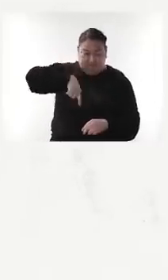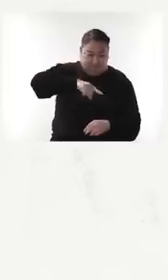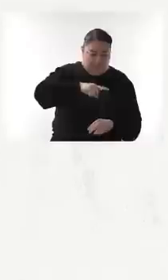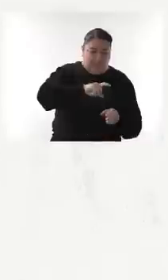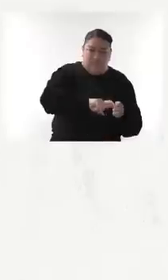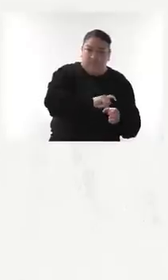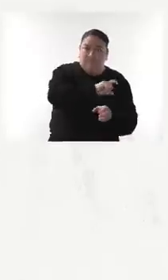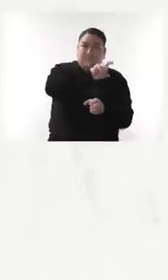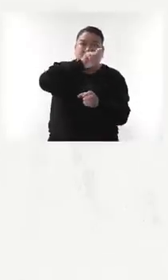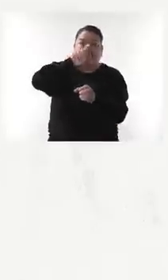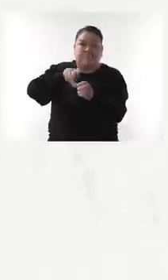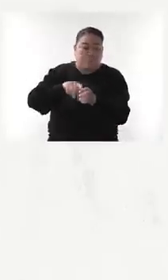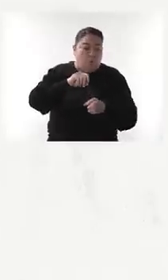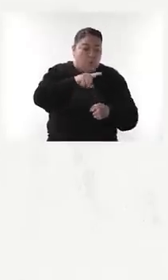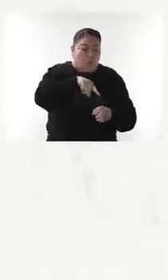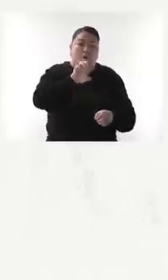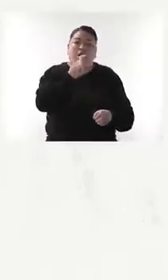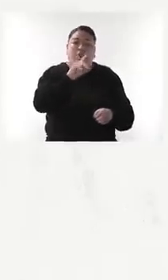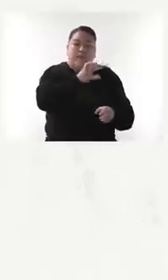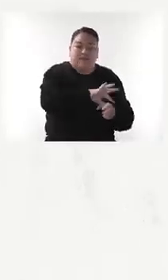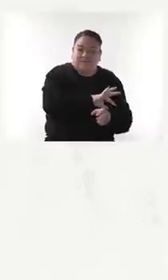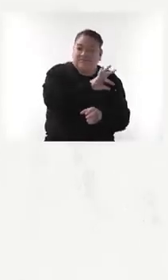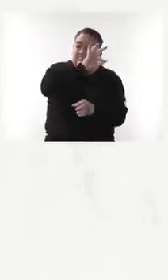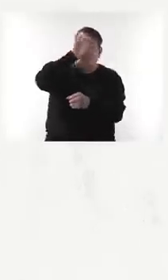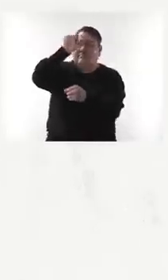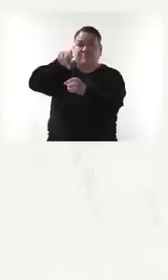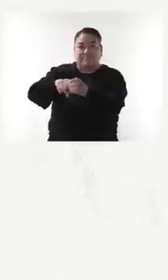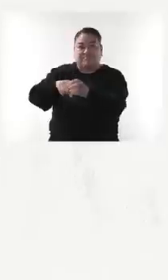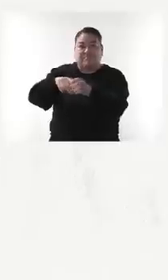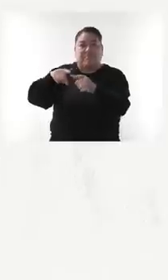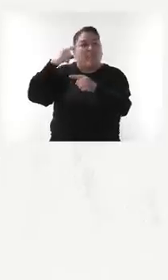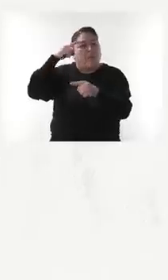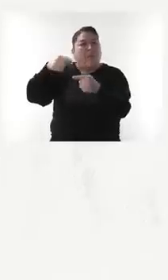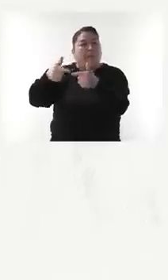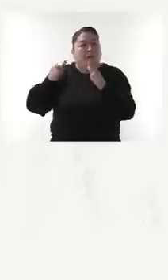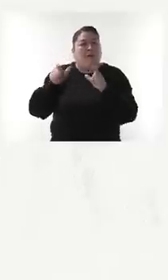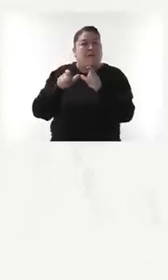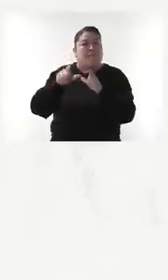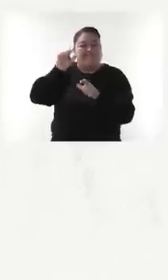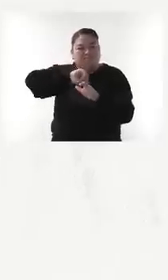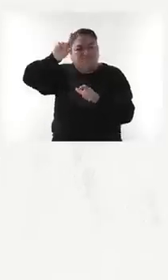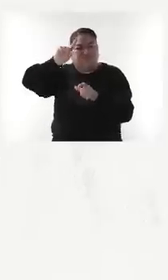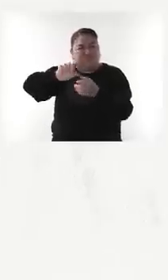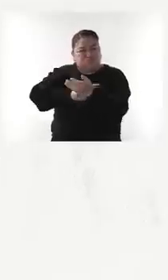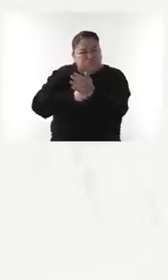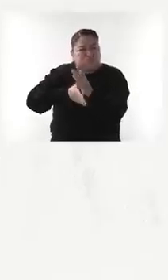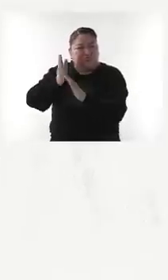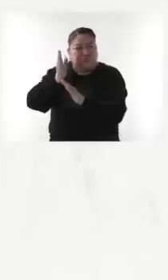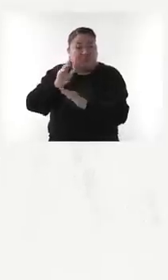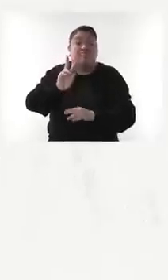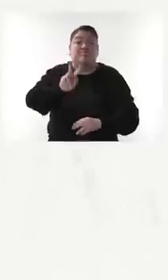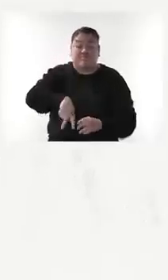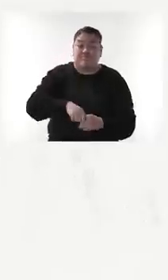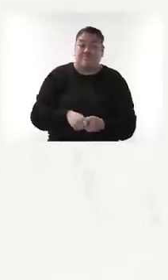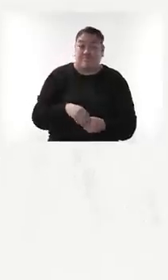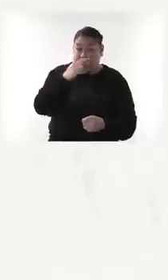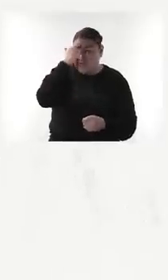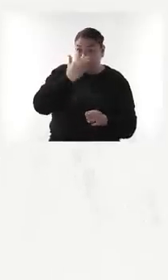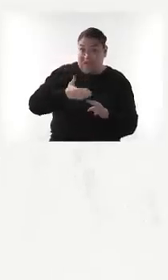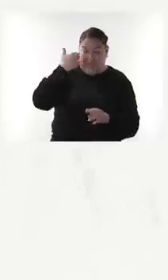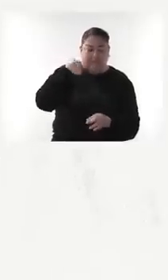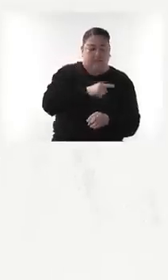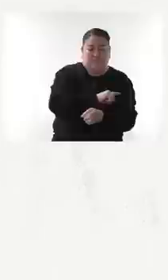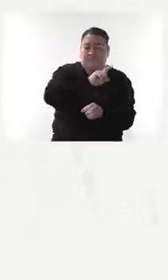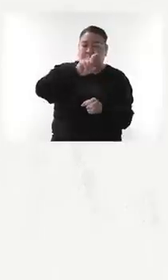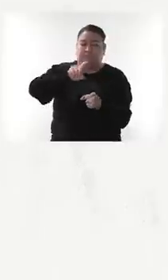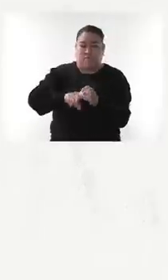ascenso, descenso o de expansión en el proceso de la selección nacional. En ascenso debutaban